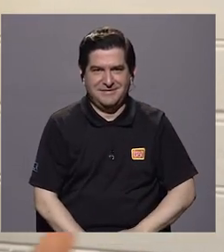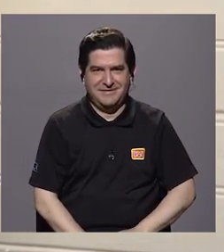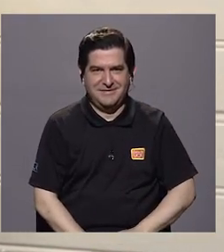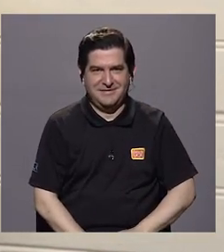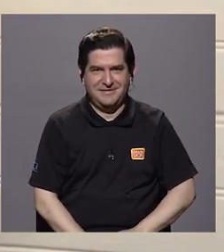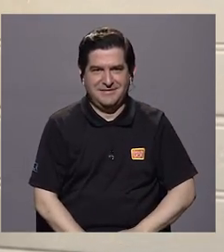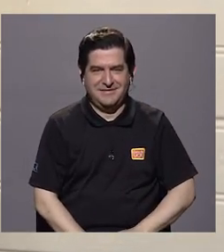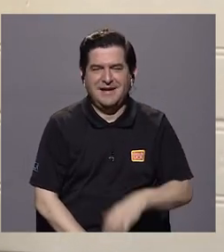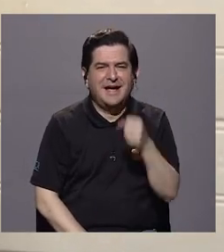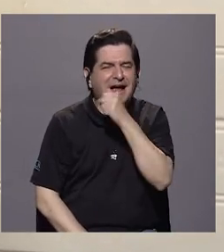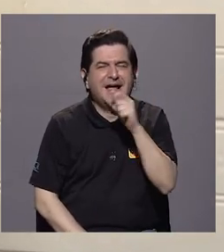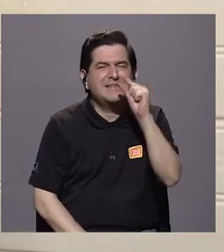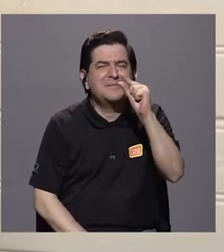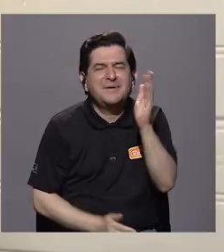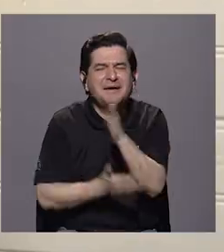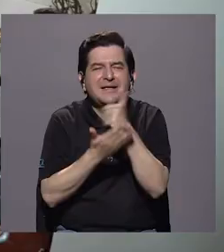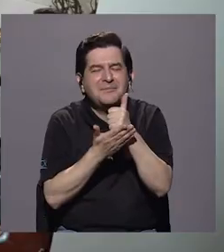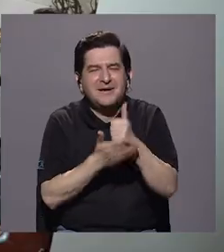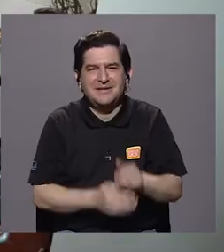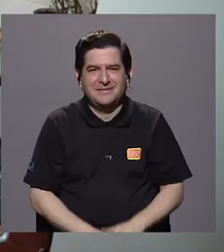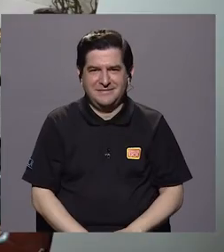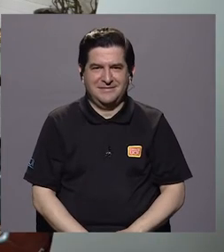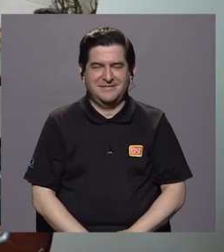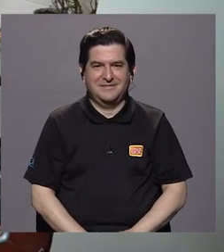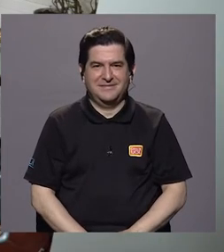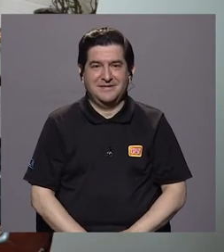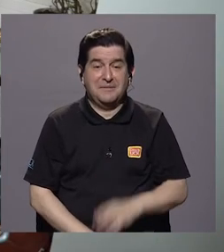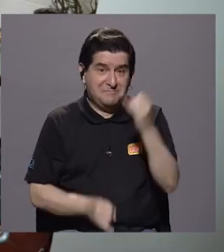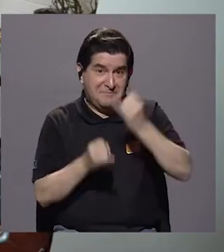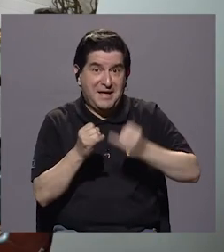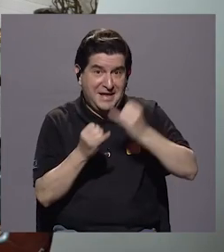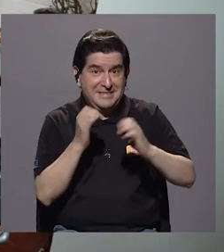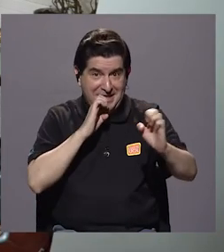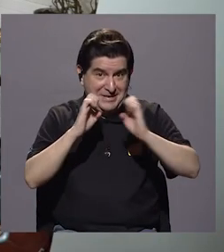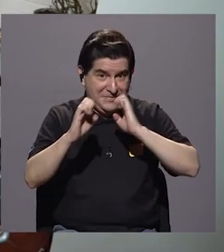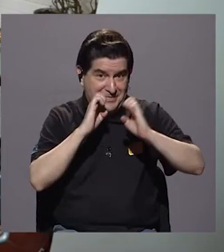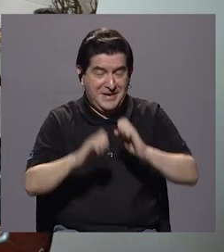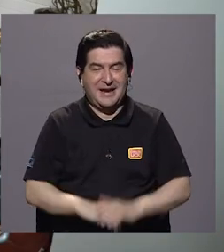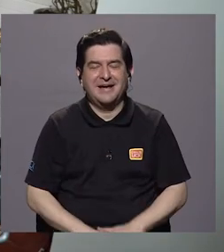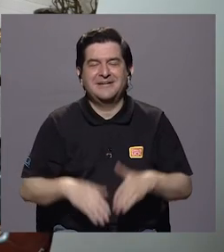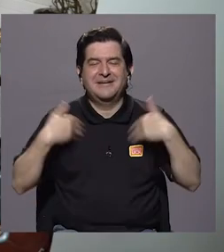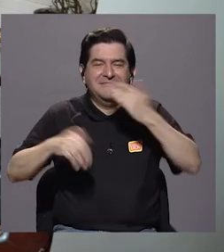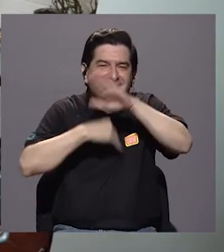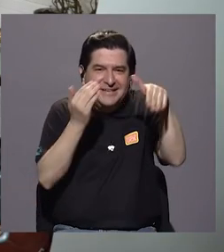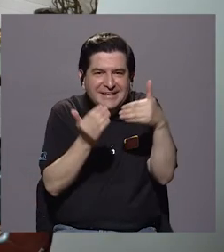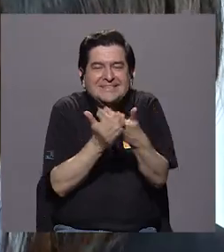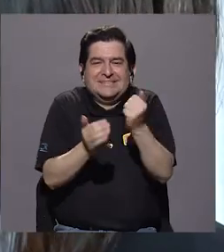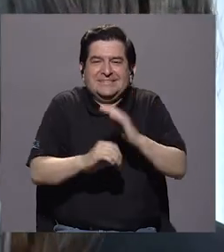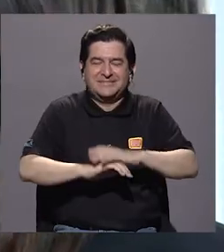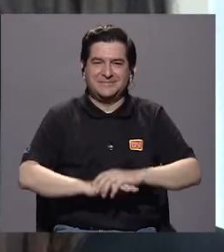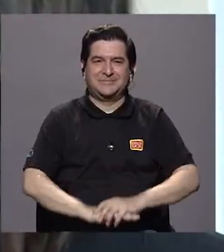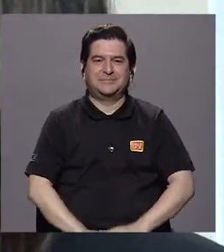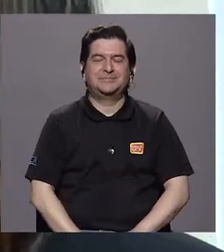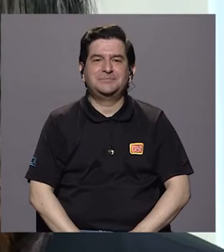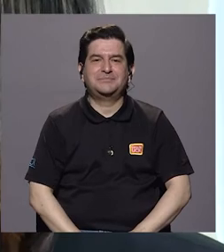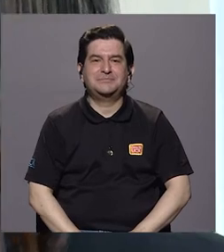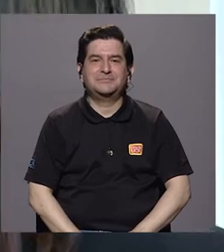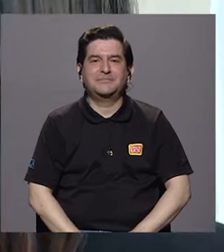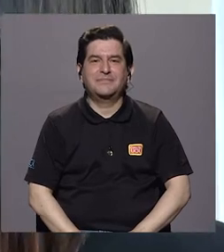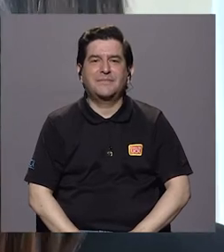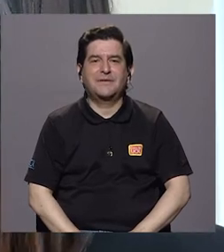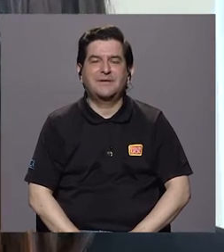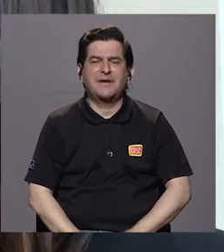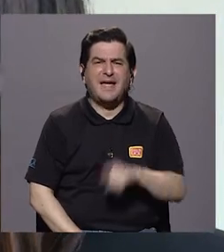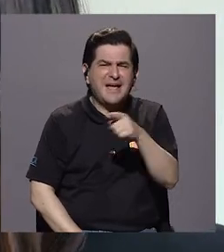Cántenos un pedacito ya. Y así terminamos esta entrevista, así felices todos. ¿Por qué te gustó